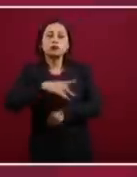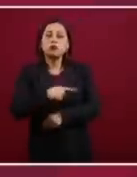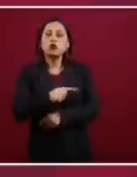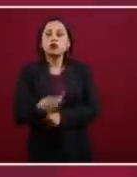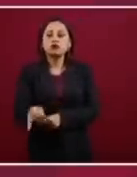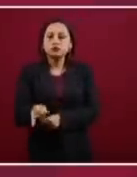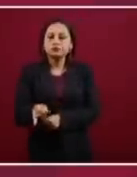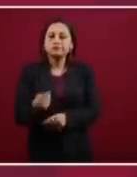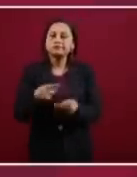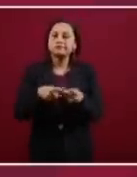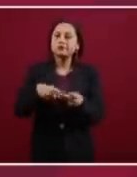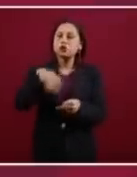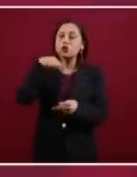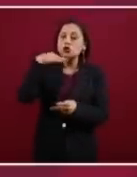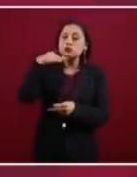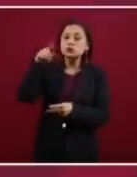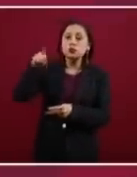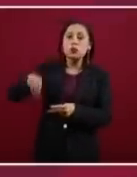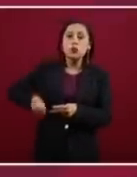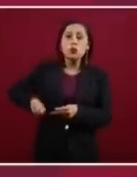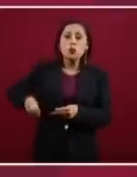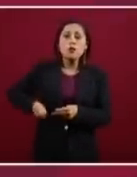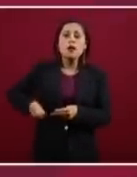por la corrupción hay desigualdad